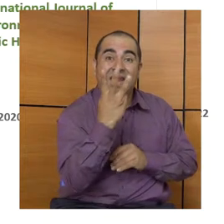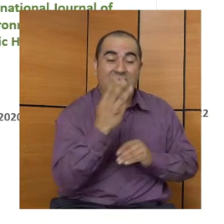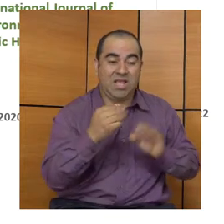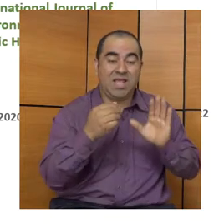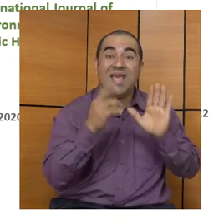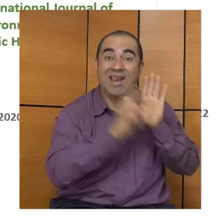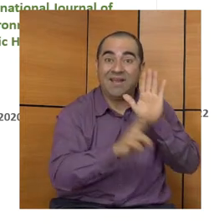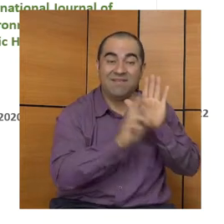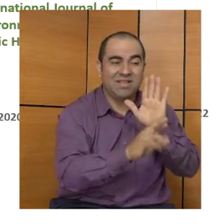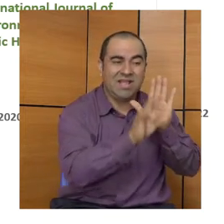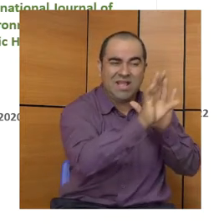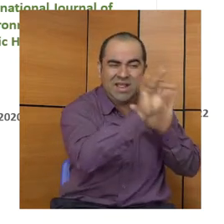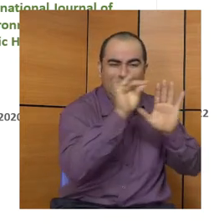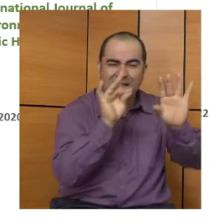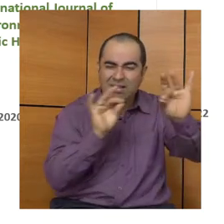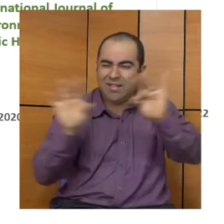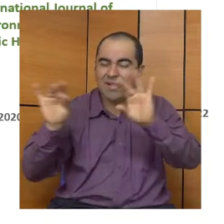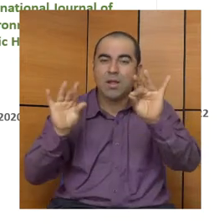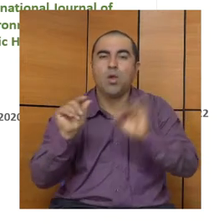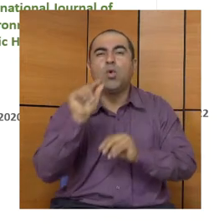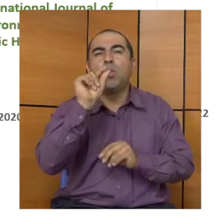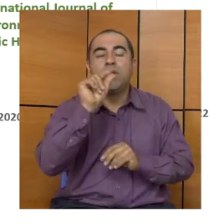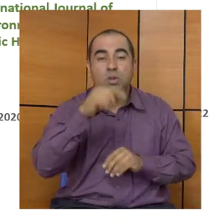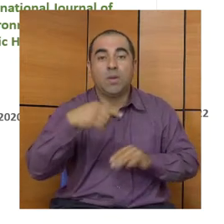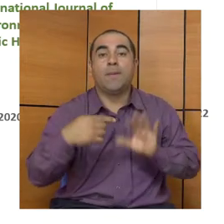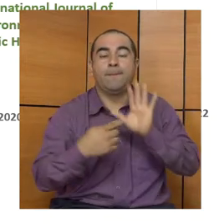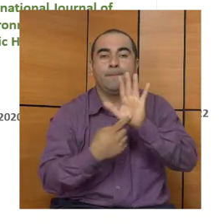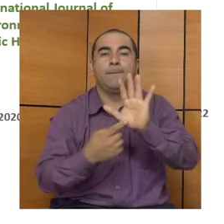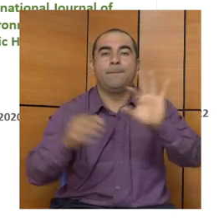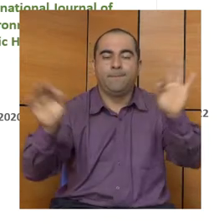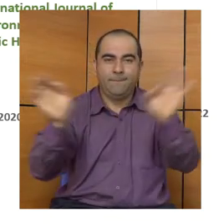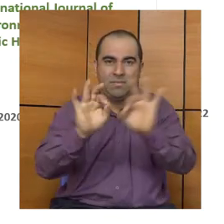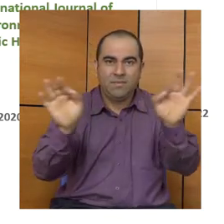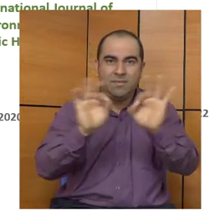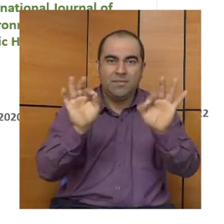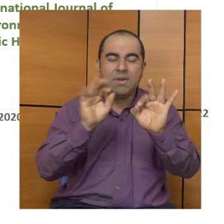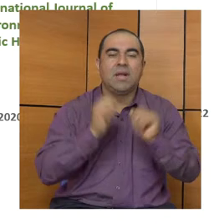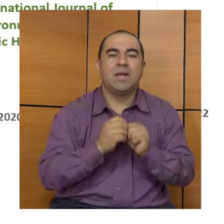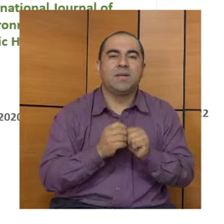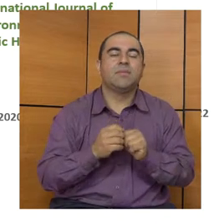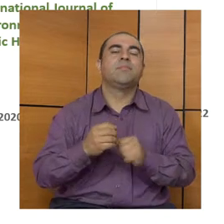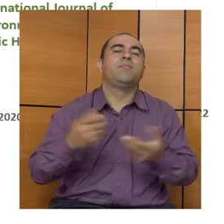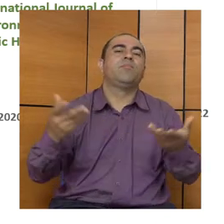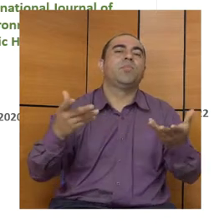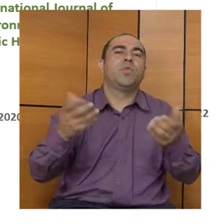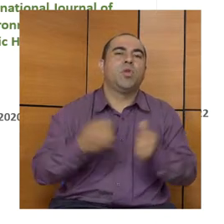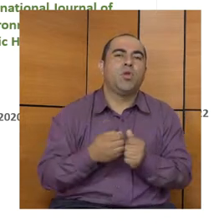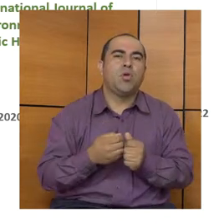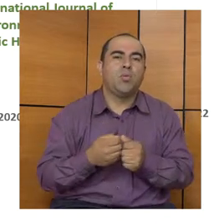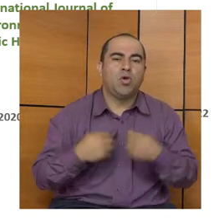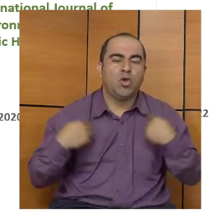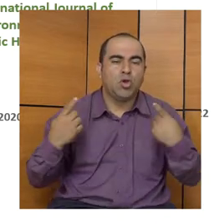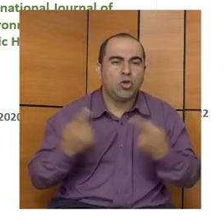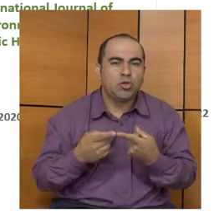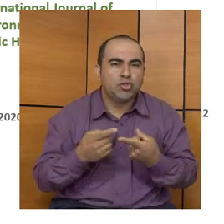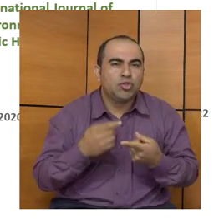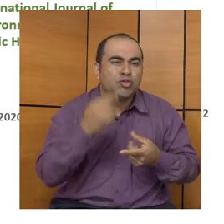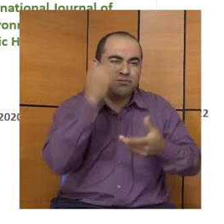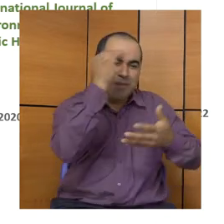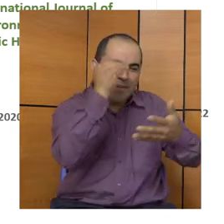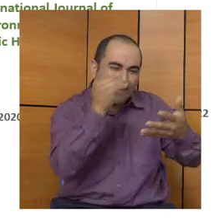que están señalados en verde, ¿vale? Con idea de hacer un poco un recorrido de qué es lo que nos ha llegado hasta